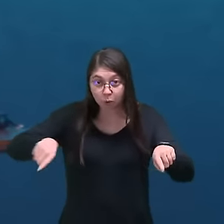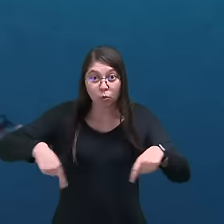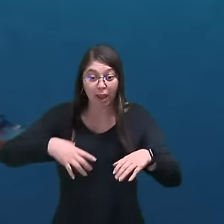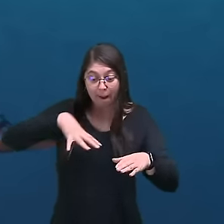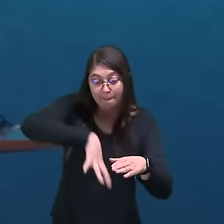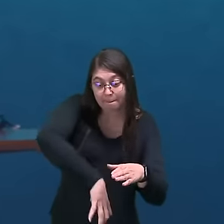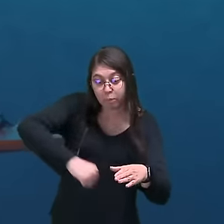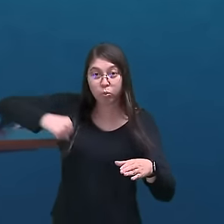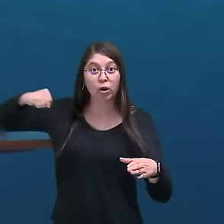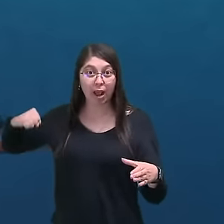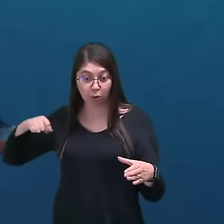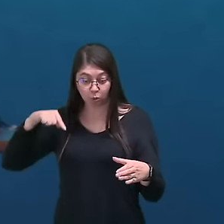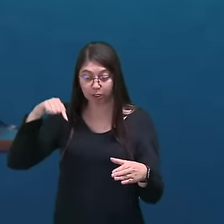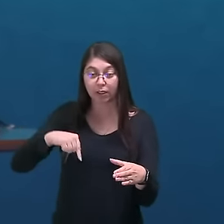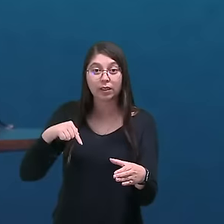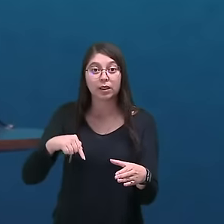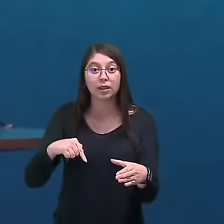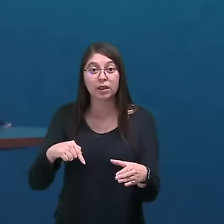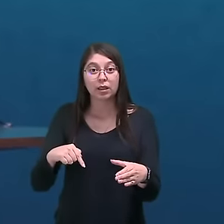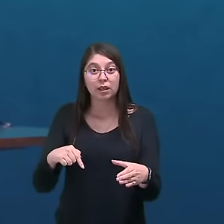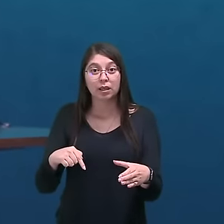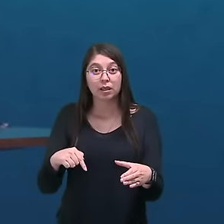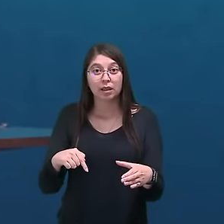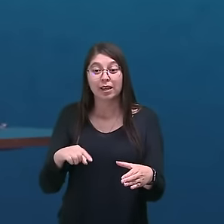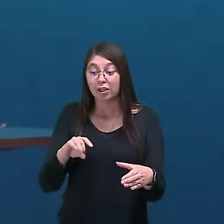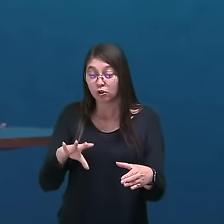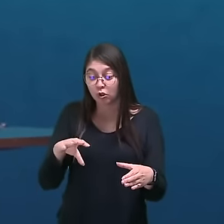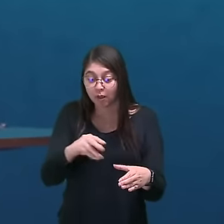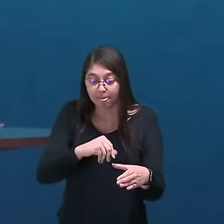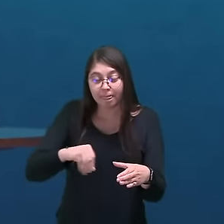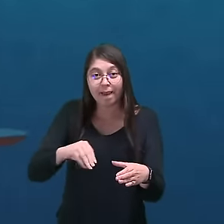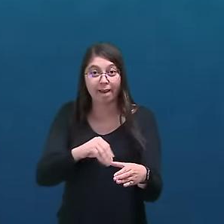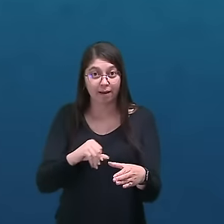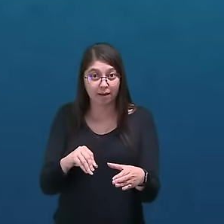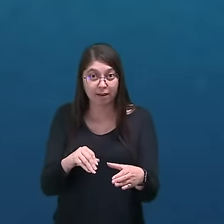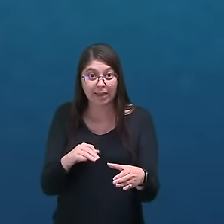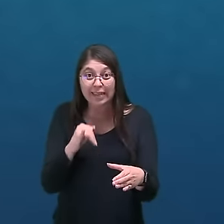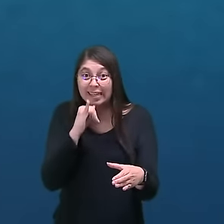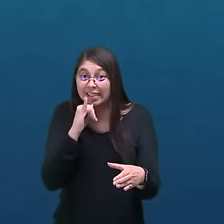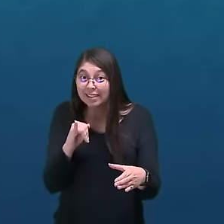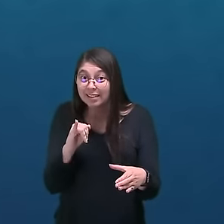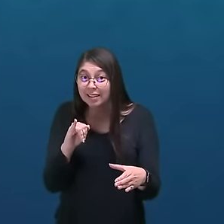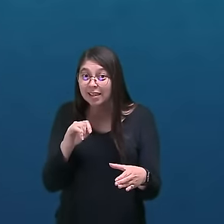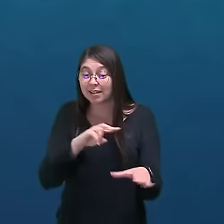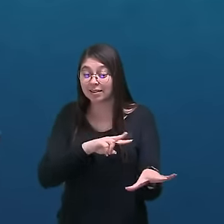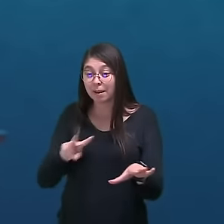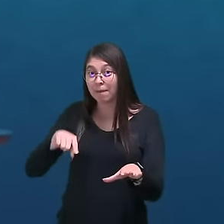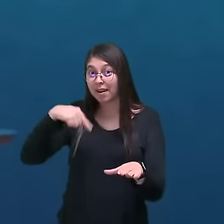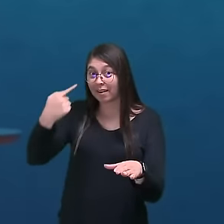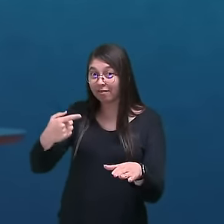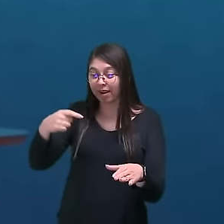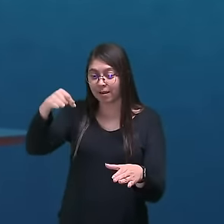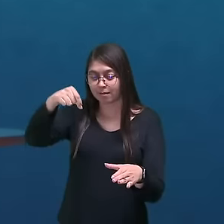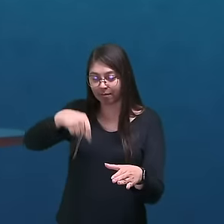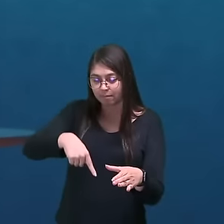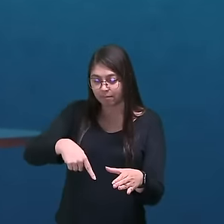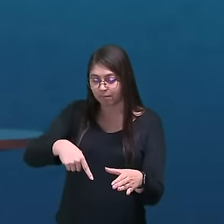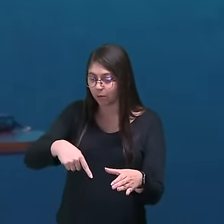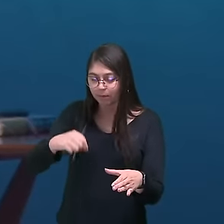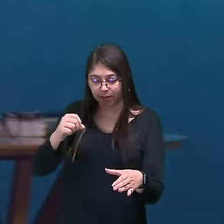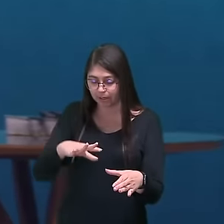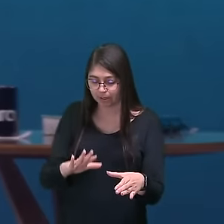si hacemos un buraco aquí y dejamos solo tierra, si usted vuelve la próxima semana, te hay grama.